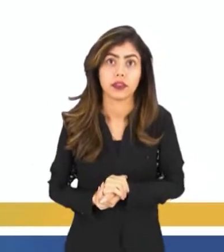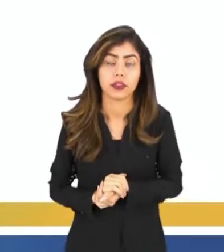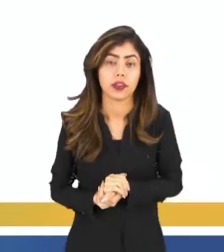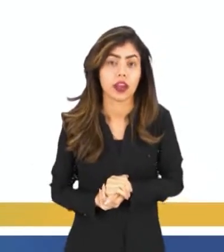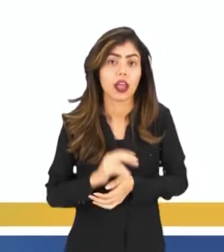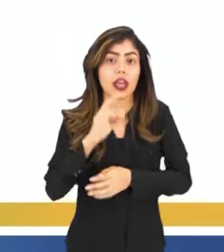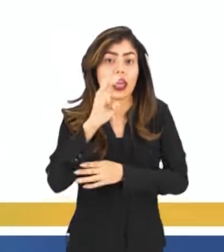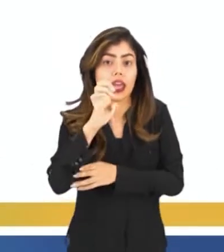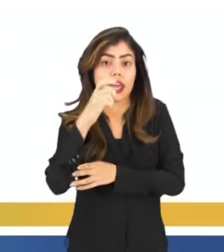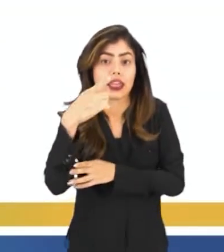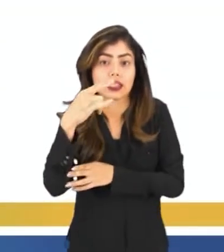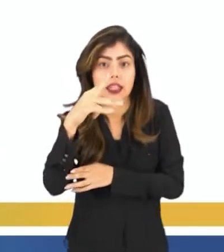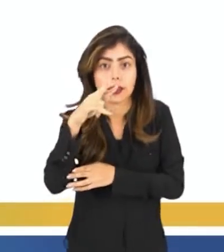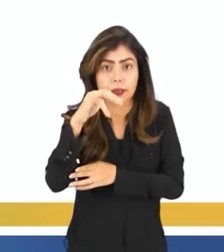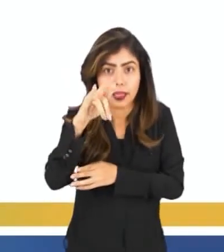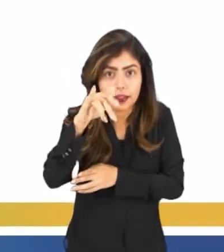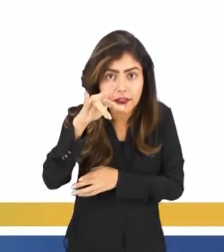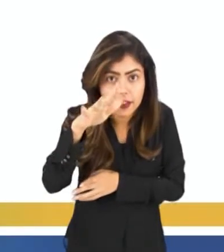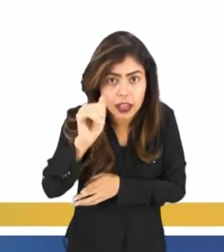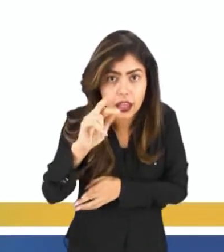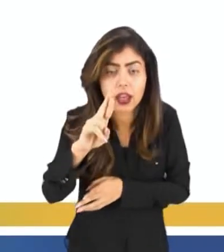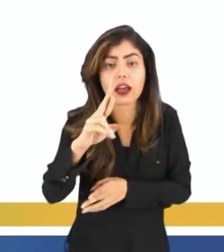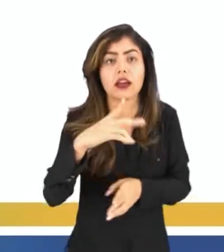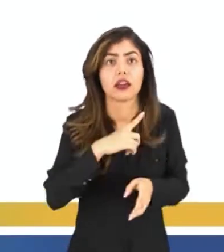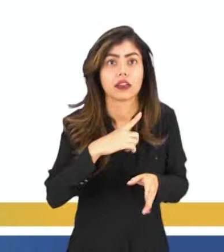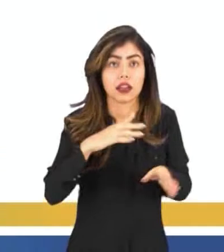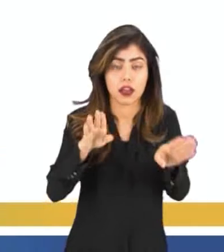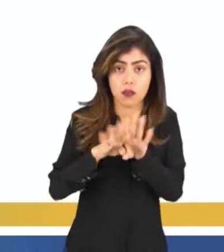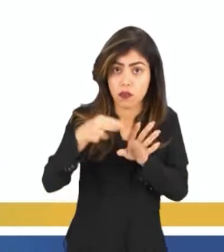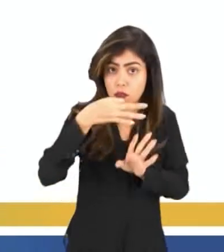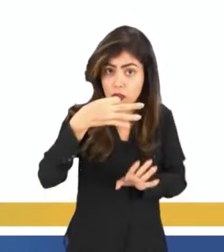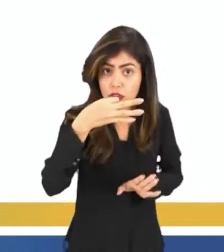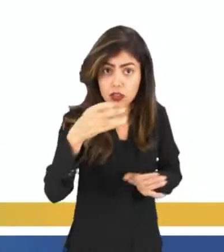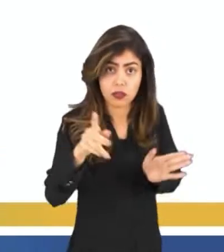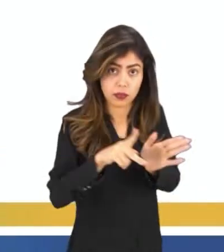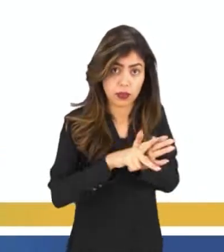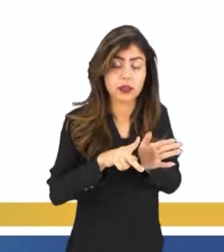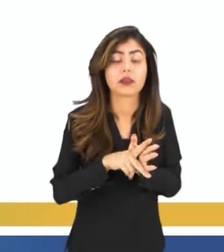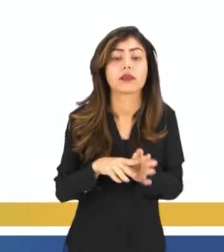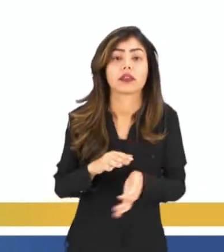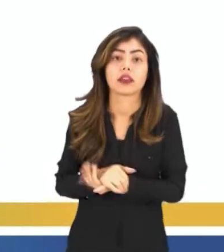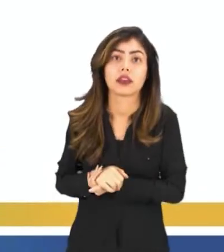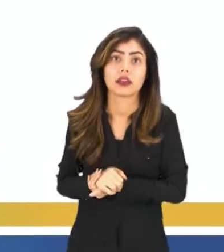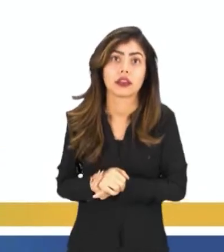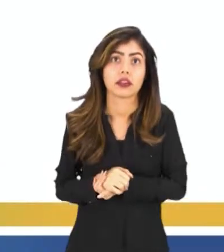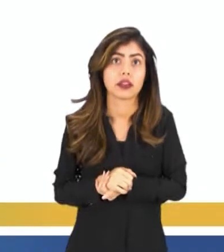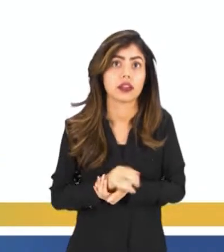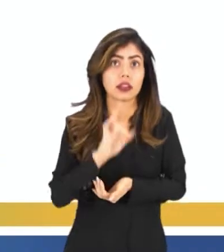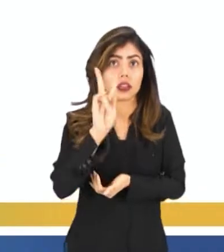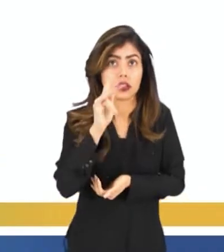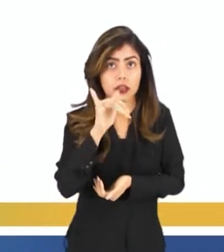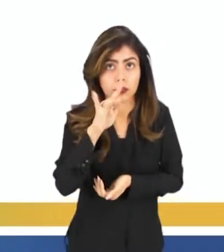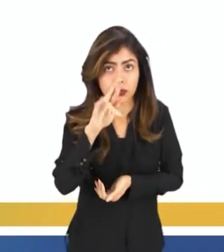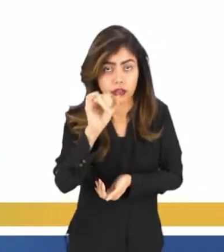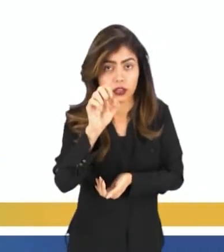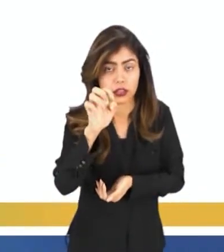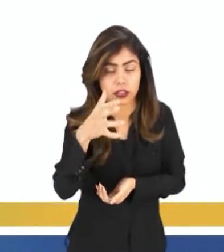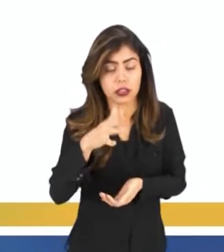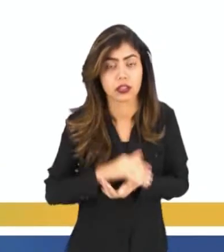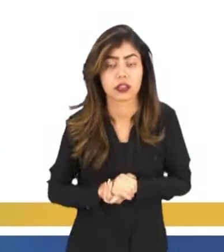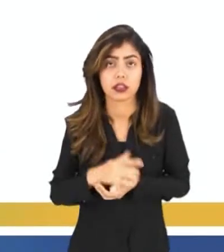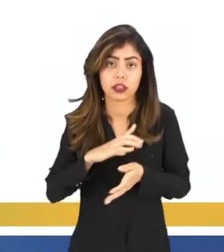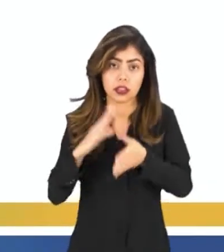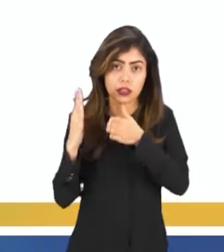ejemplificar para introducir una opinión personal para indicar hipótesis para indicar